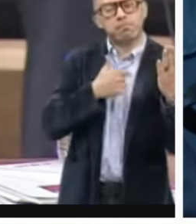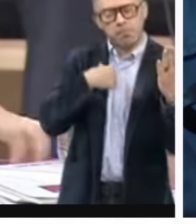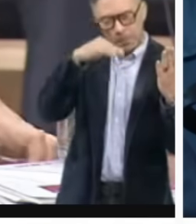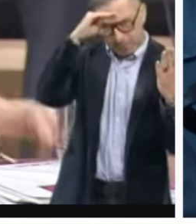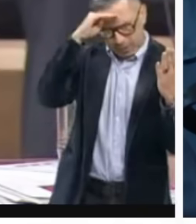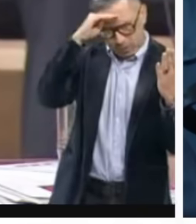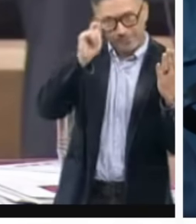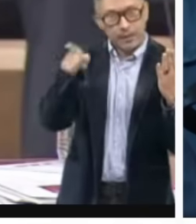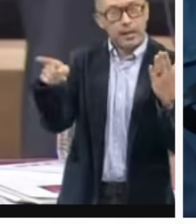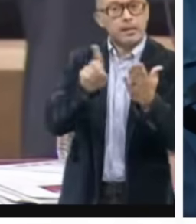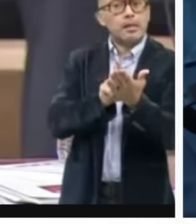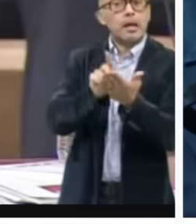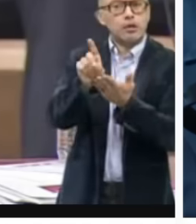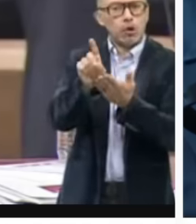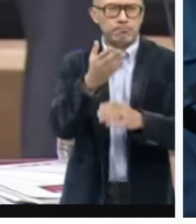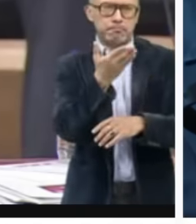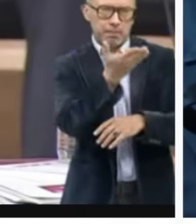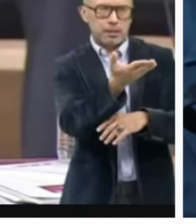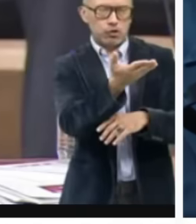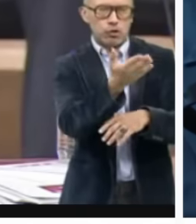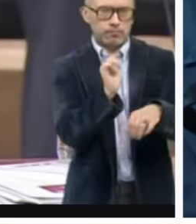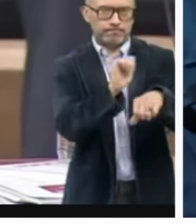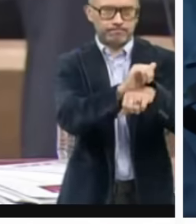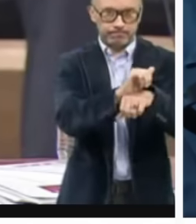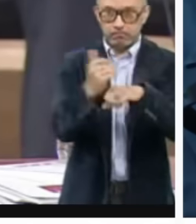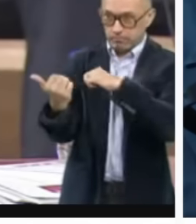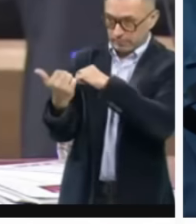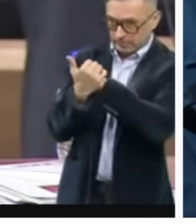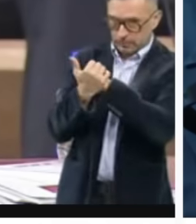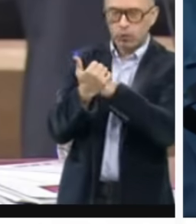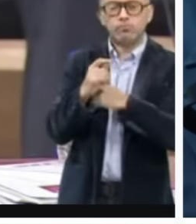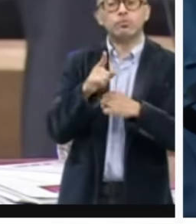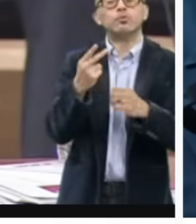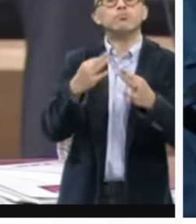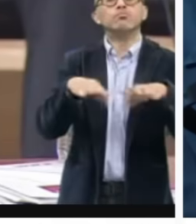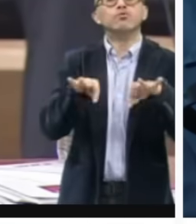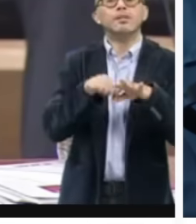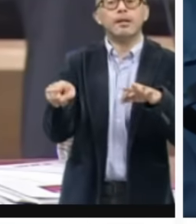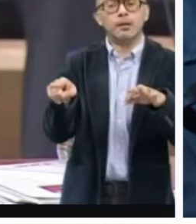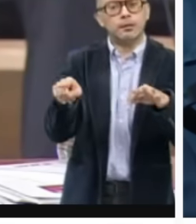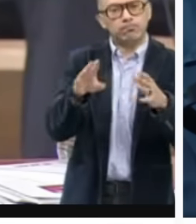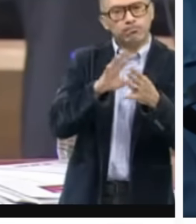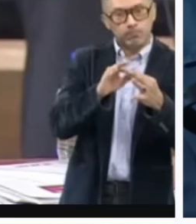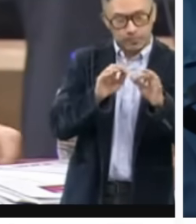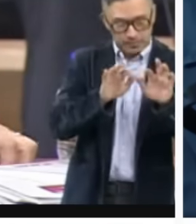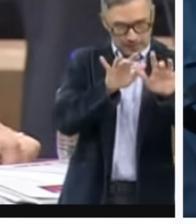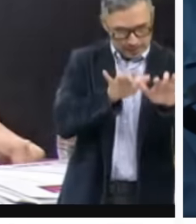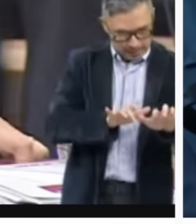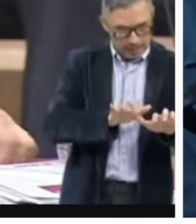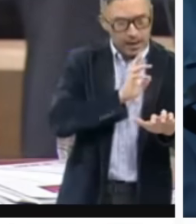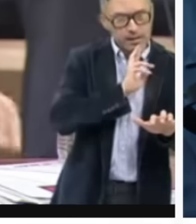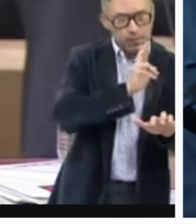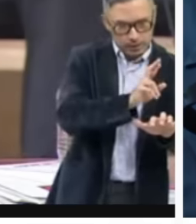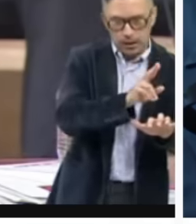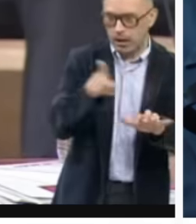de petición, uno de los requisitos que nosotros debemos de tener es que haya una congruencia entre la respuesta que damos y